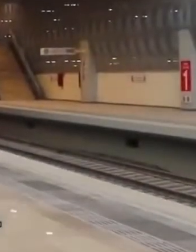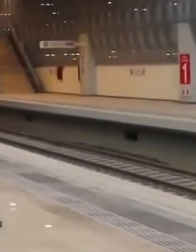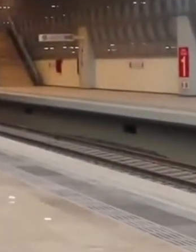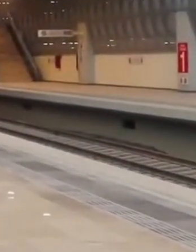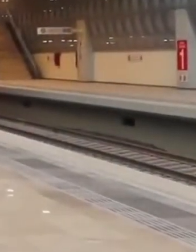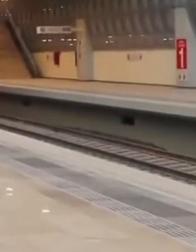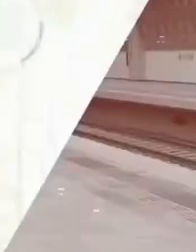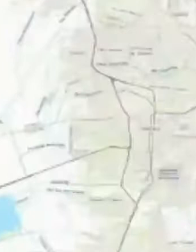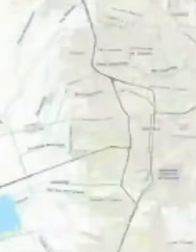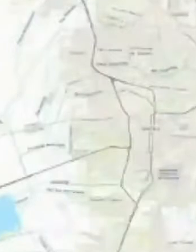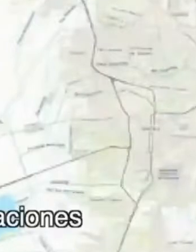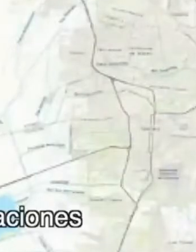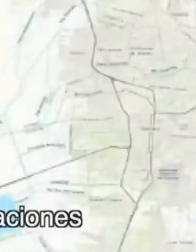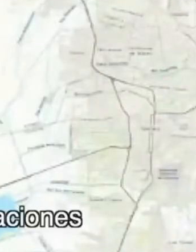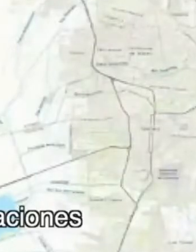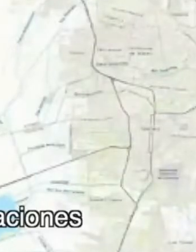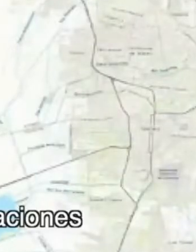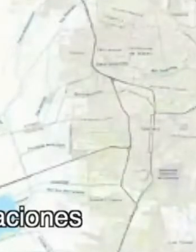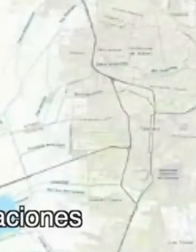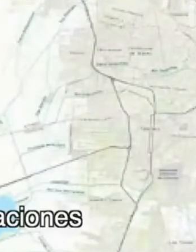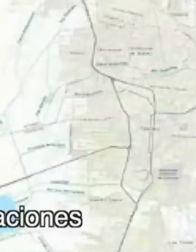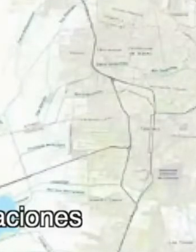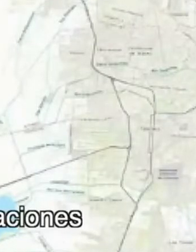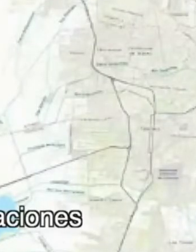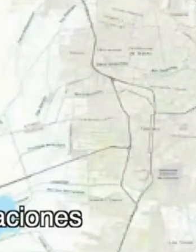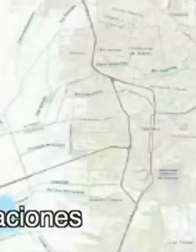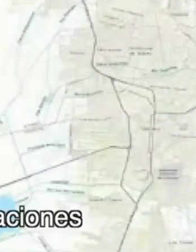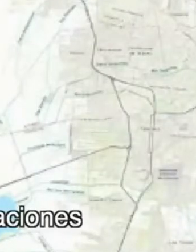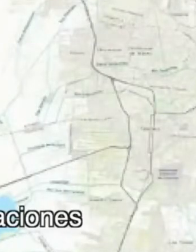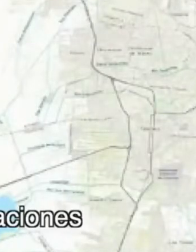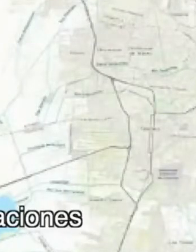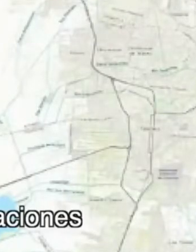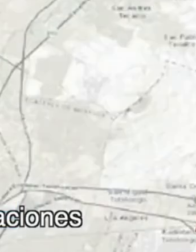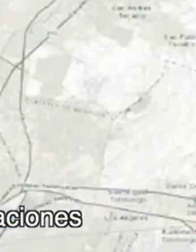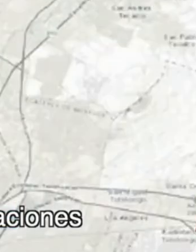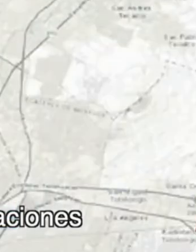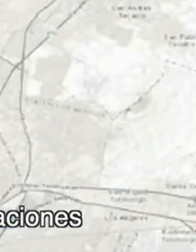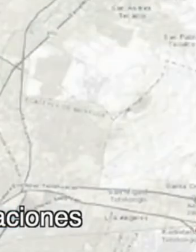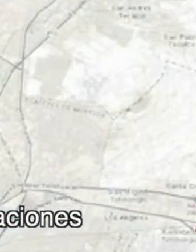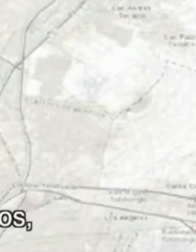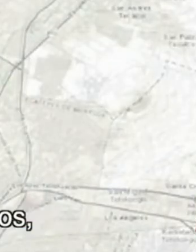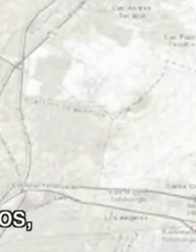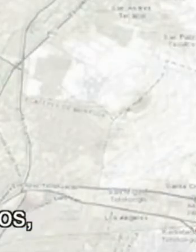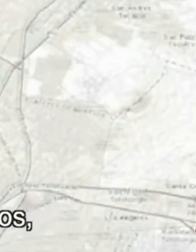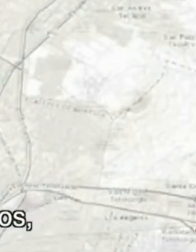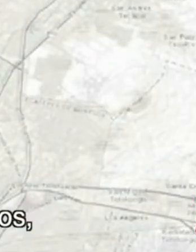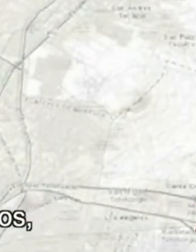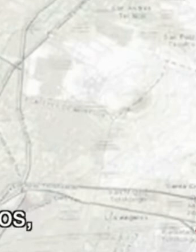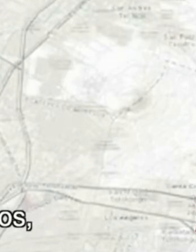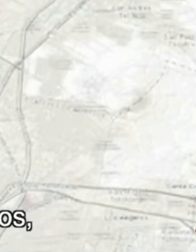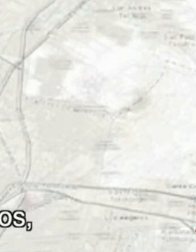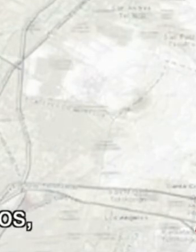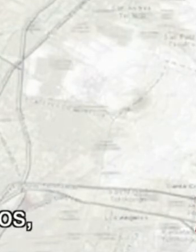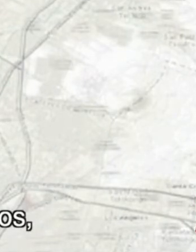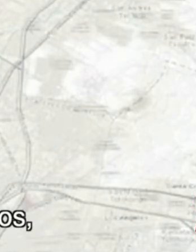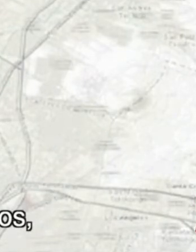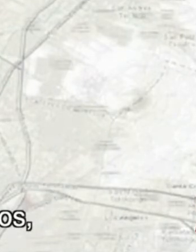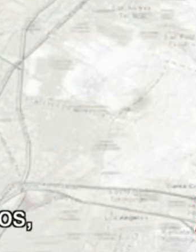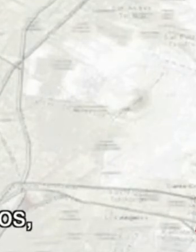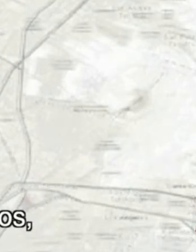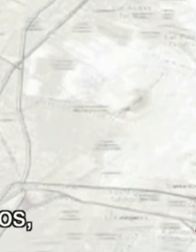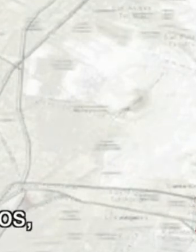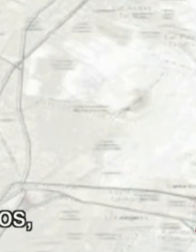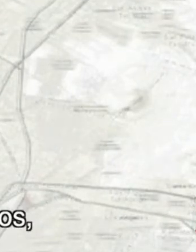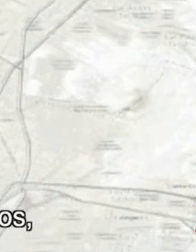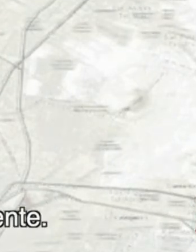Ángeles. Esta nueva ruta del tren suburbano agregará 6 estaciones y una terminal que movilizarán a